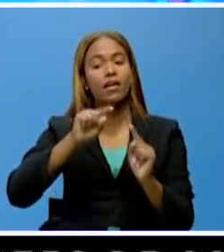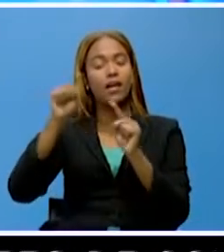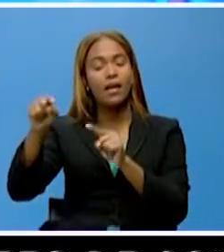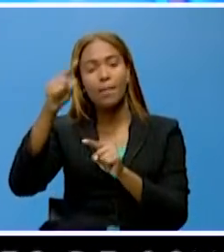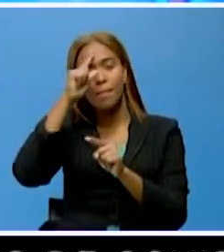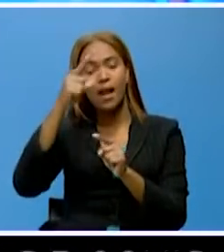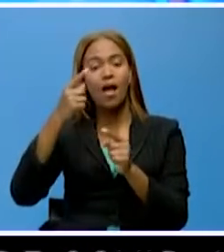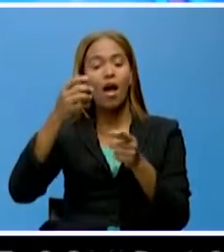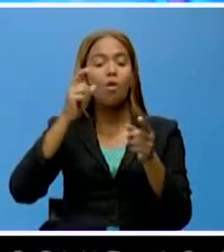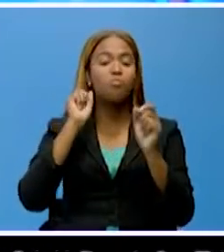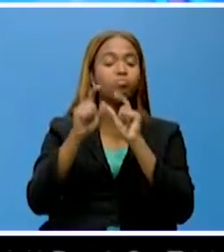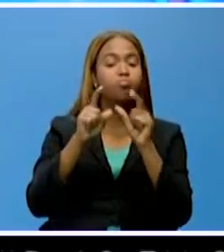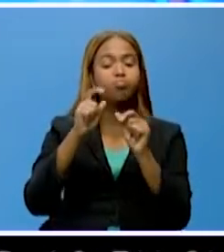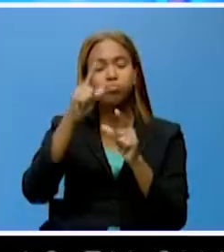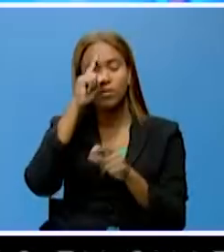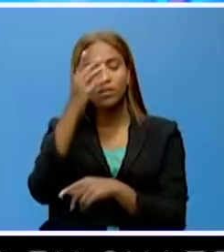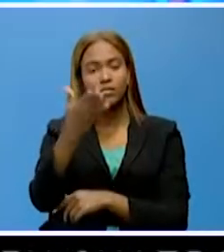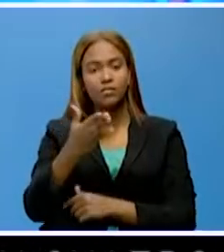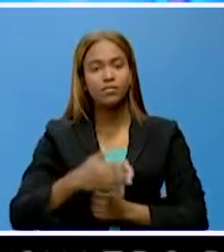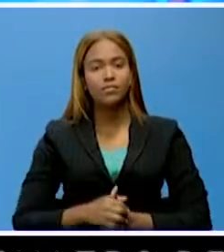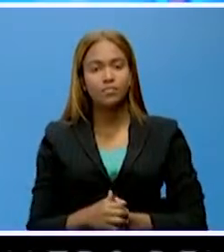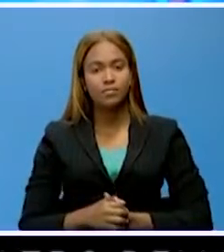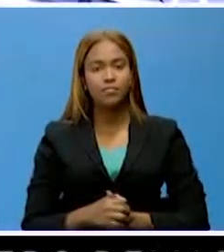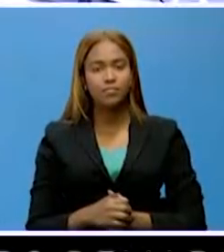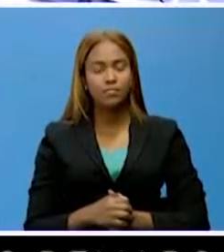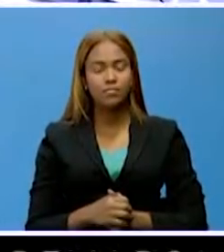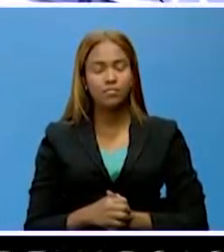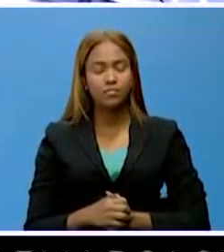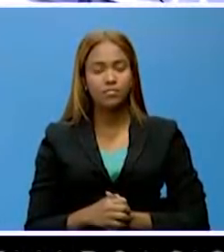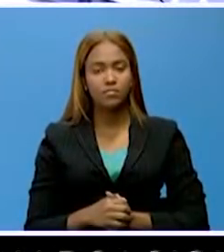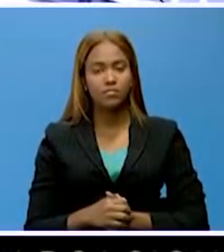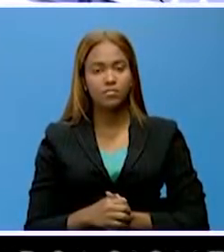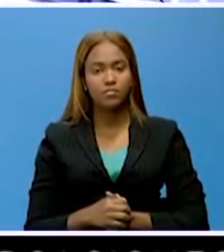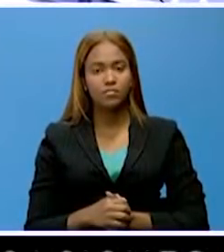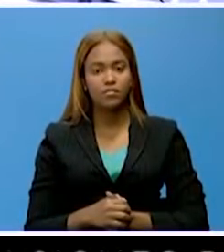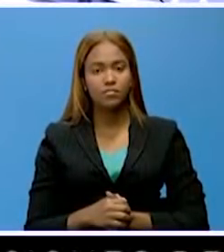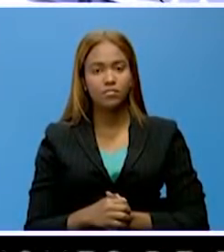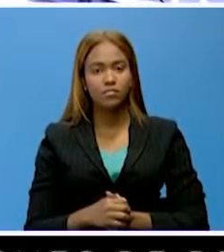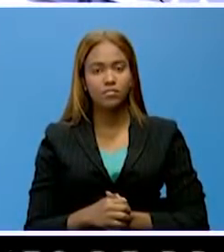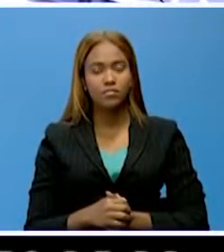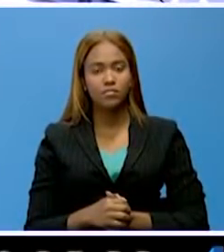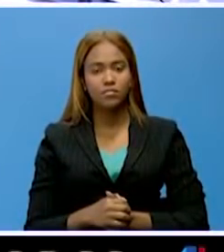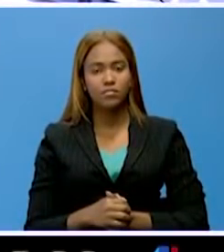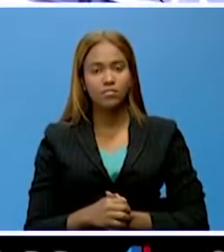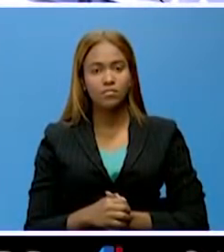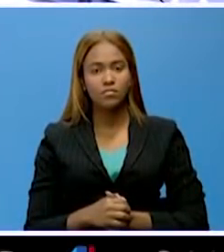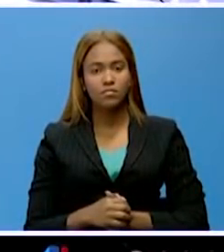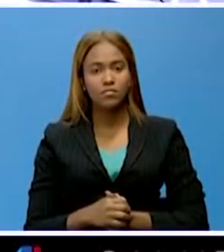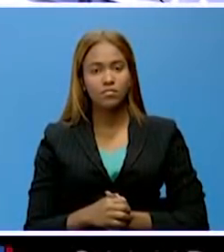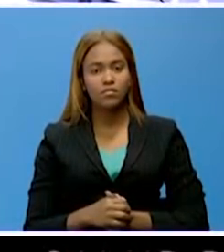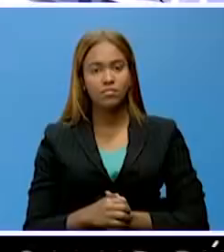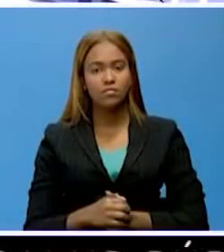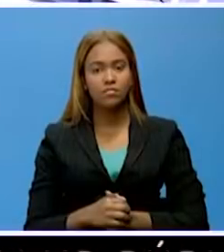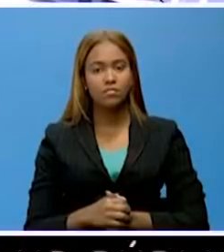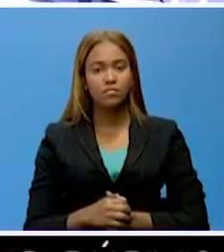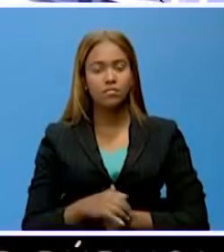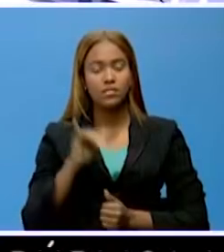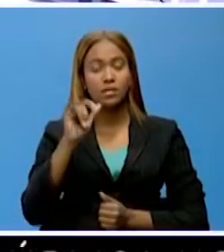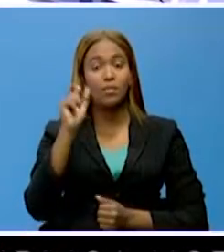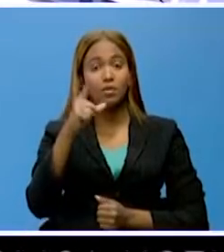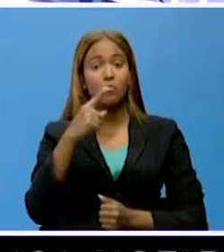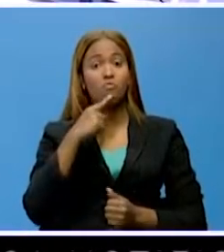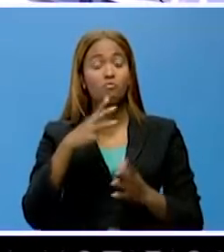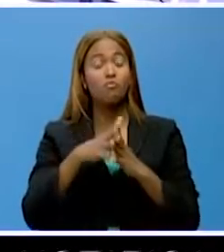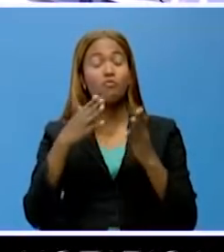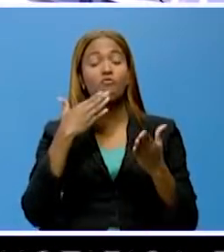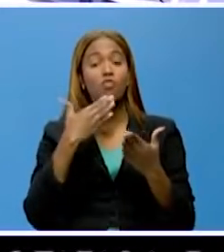entrevista en el consulado americano. Sigue ahí la persona. Bueno, si sigue ahí, equipo, Si está ahí la persona, bueno, se marchó. Bueno, esa pregunta es muy buena, esa, sobre